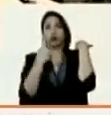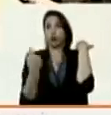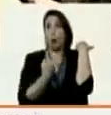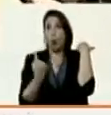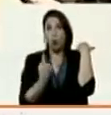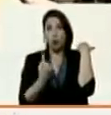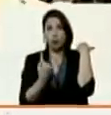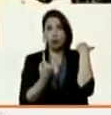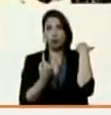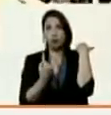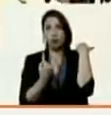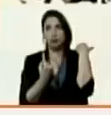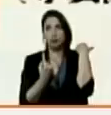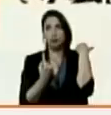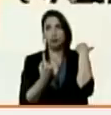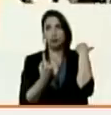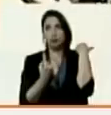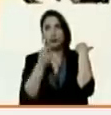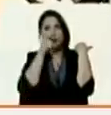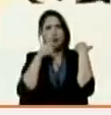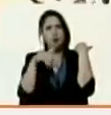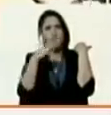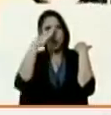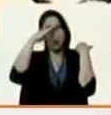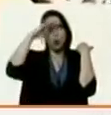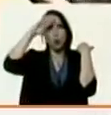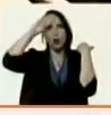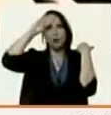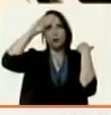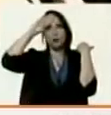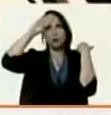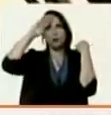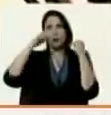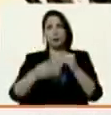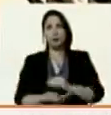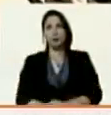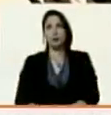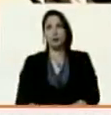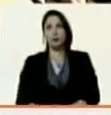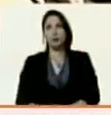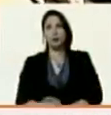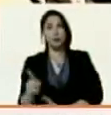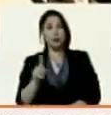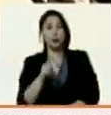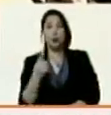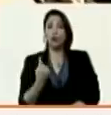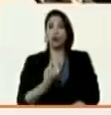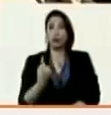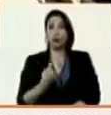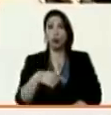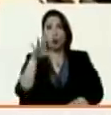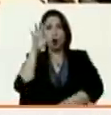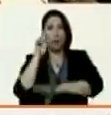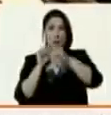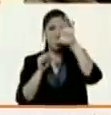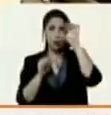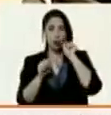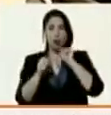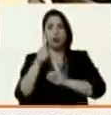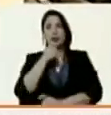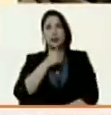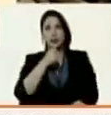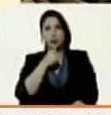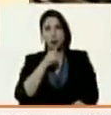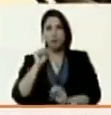absolutamente solo y el pueblo es solo el pueblo cubano no sólo aprendió resistió y venció